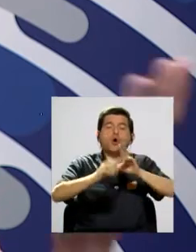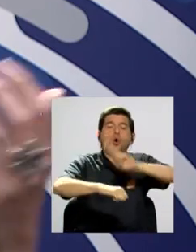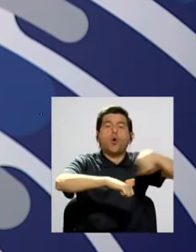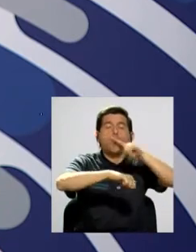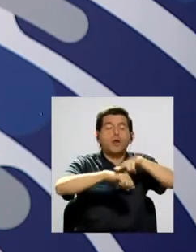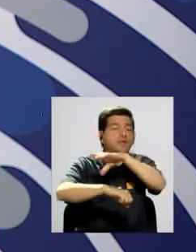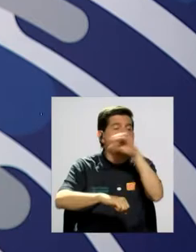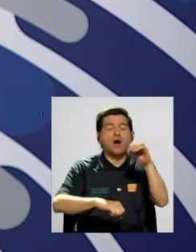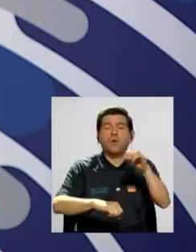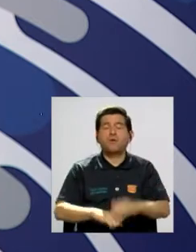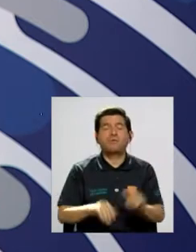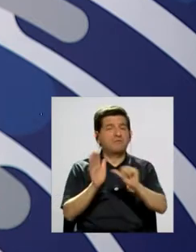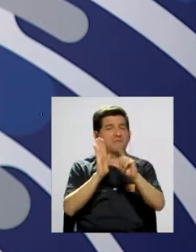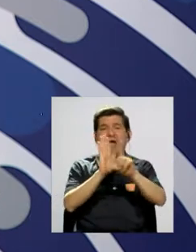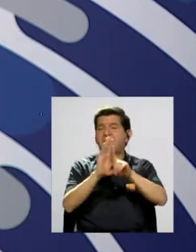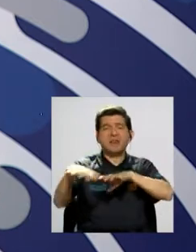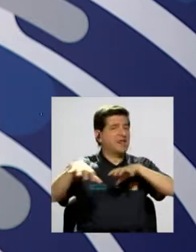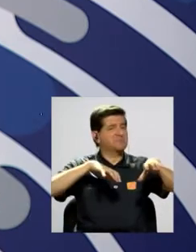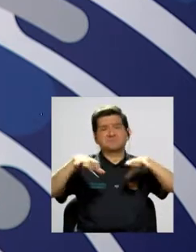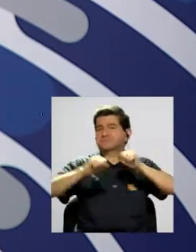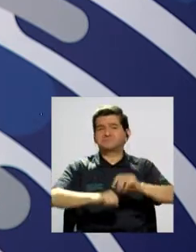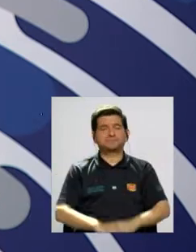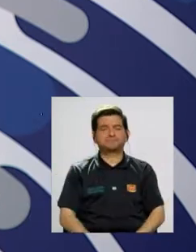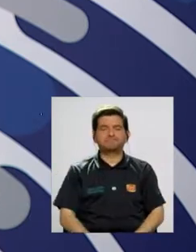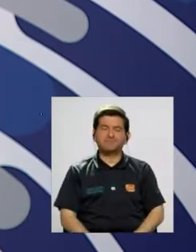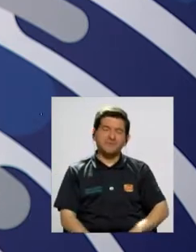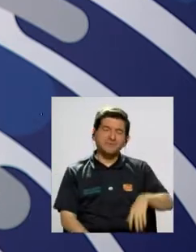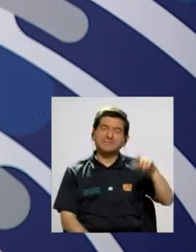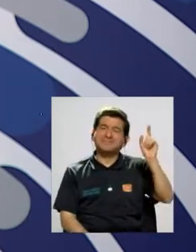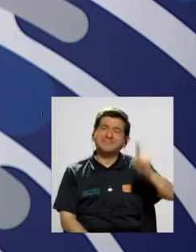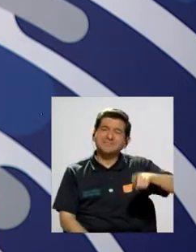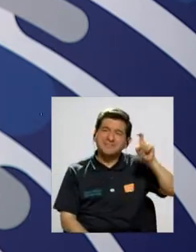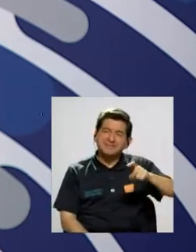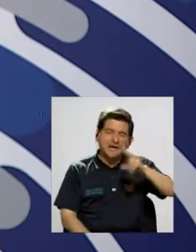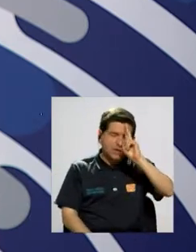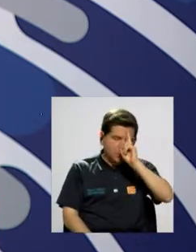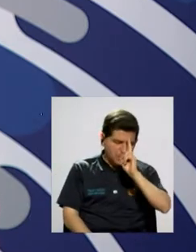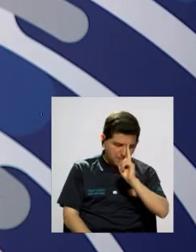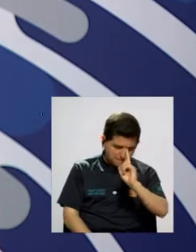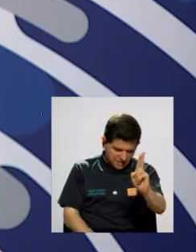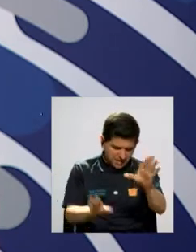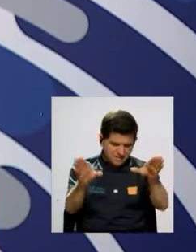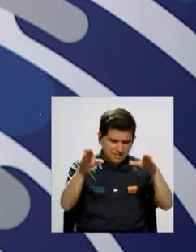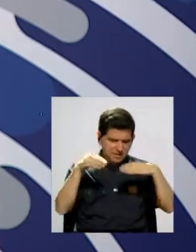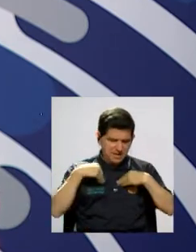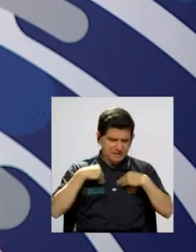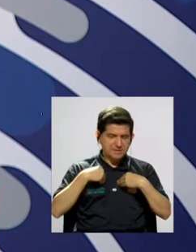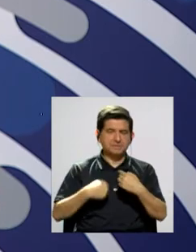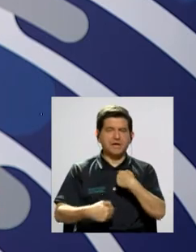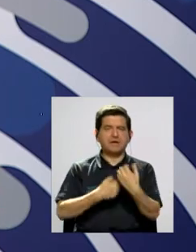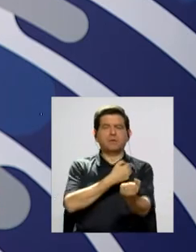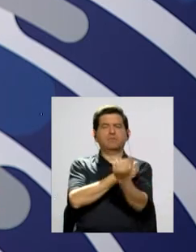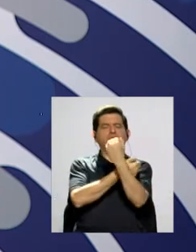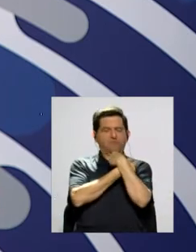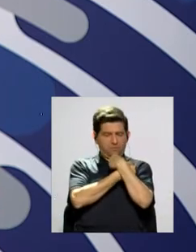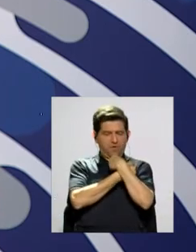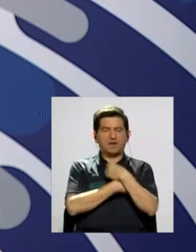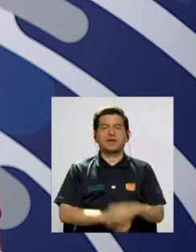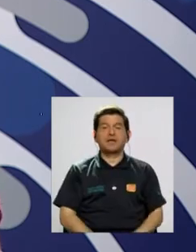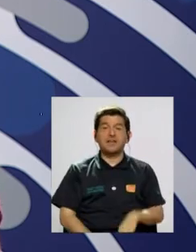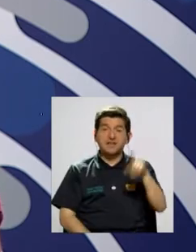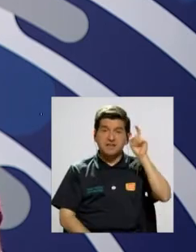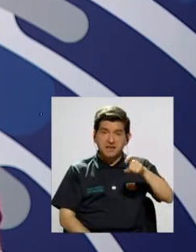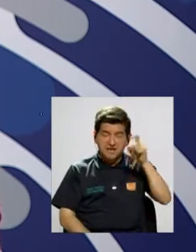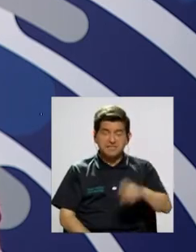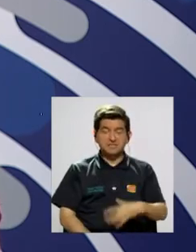no, no se va a mover la Asamblea Legislativa. Entonces, se requiere humildad para aceptar la derrota. Se requiere ceder